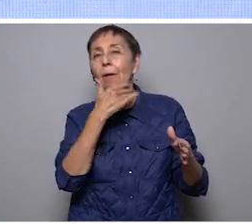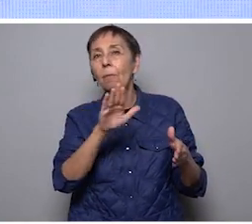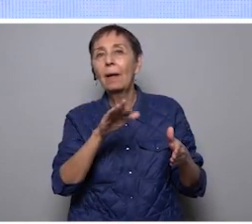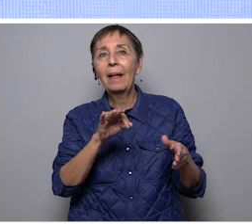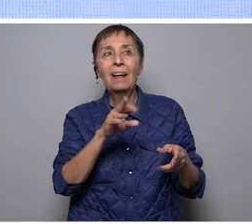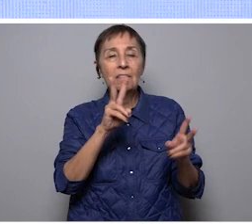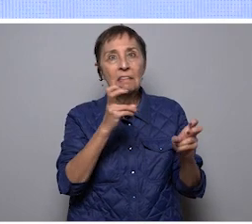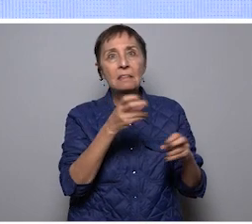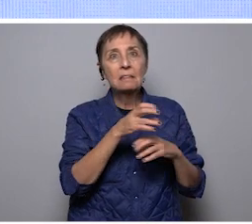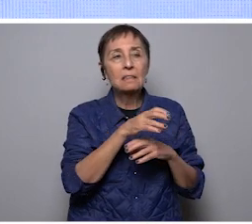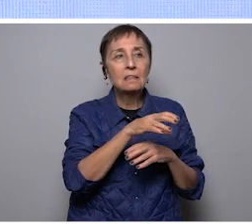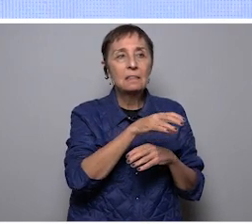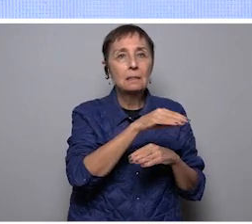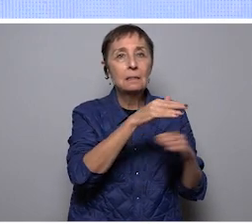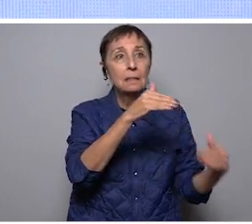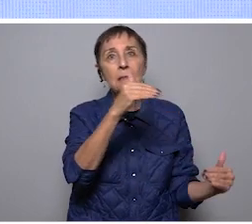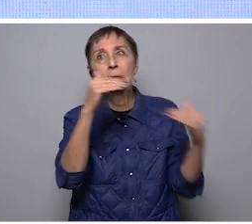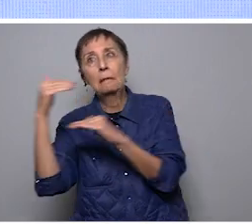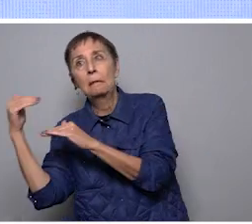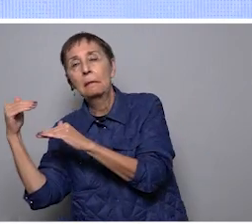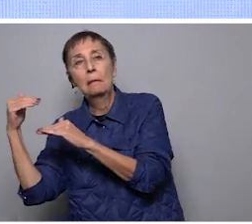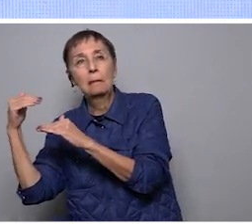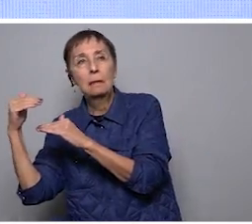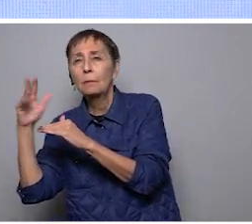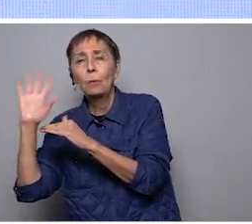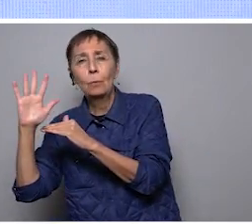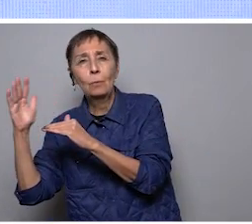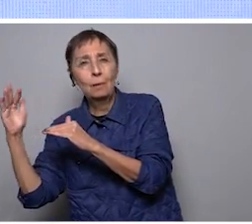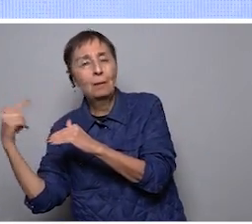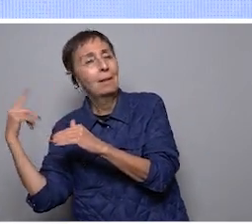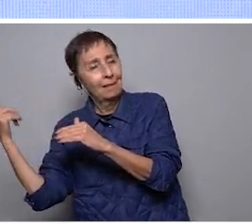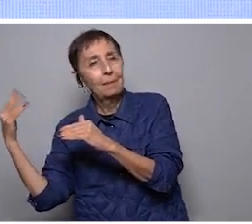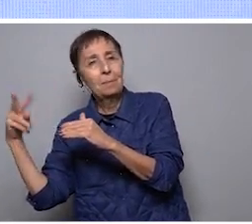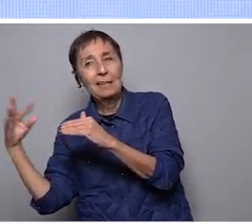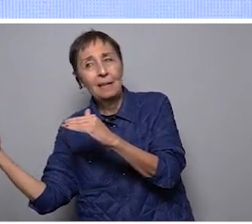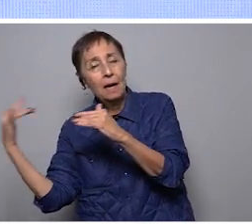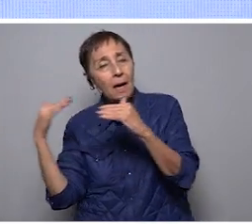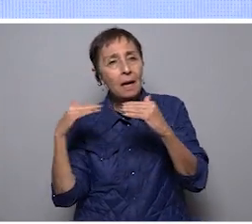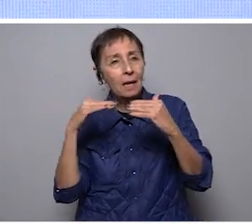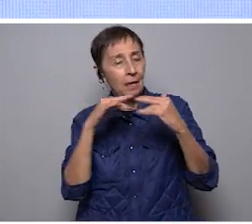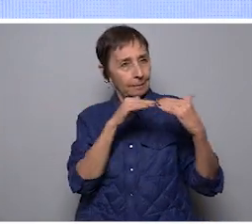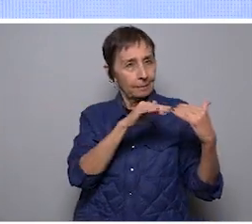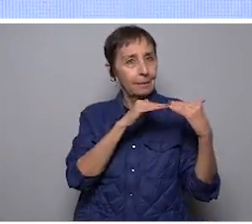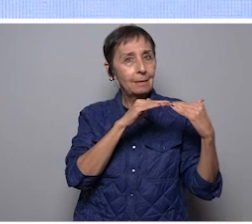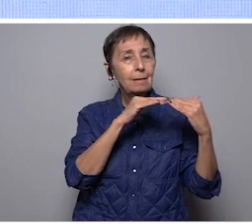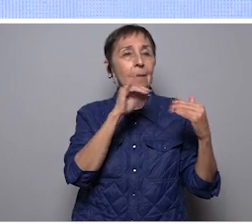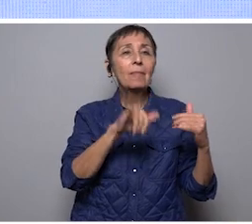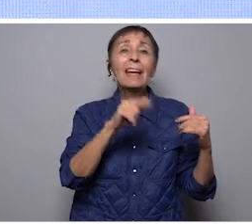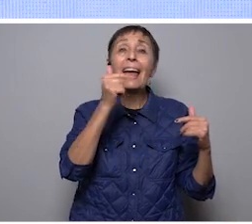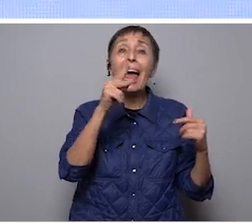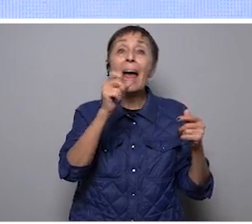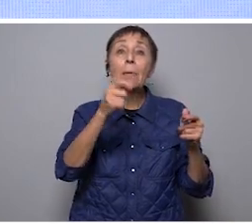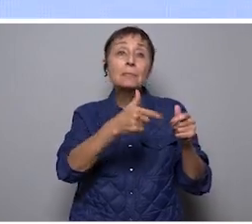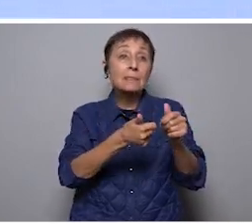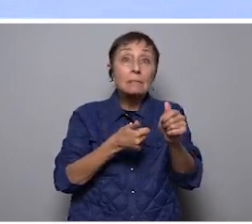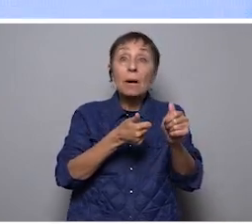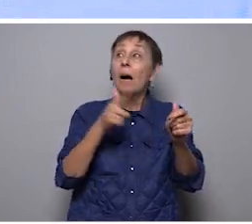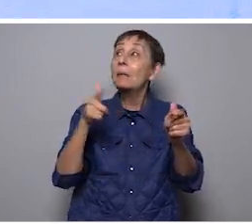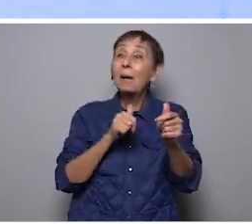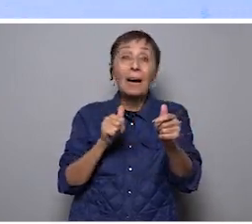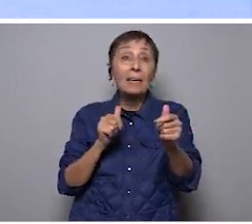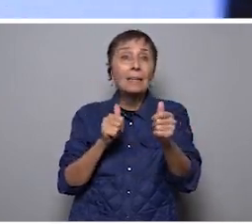reducir las brechas que existen entre los mundos desarrollados y en vías de desarrollo Muchas gracias Isidro tal vez algo